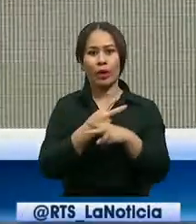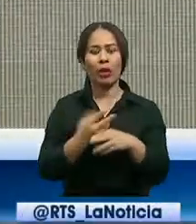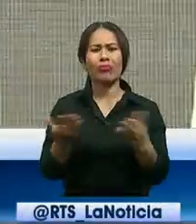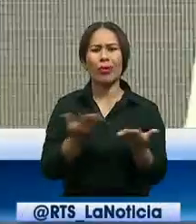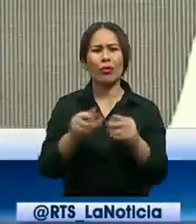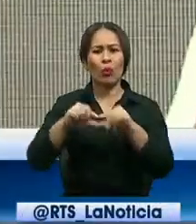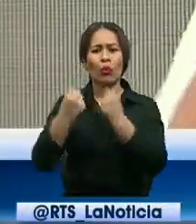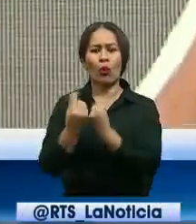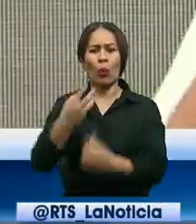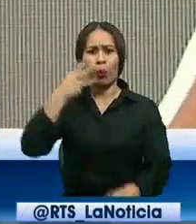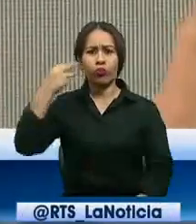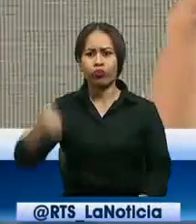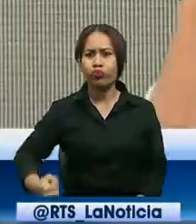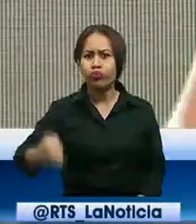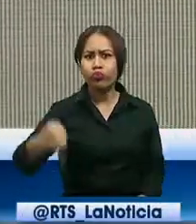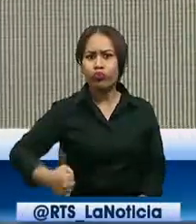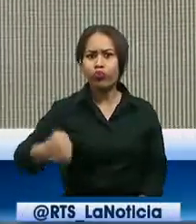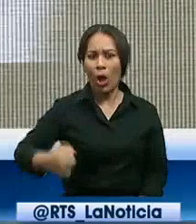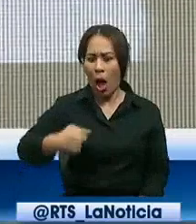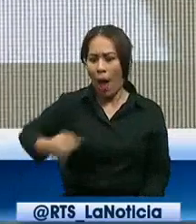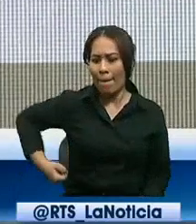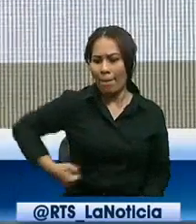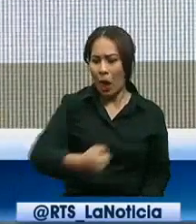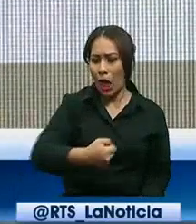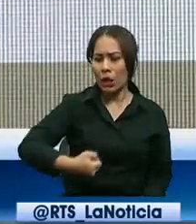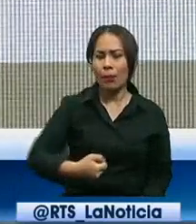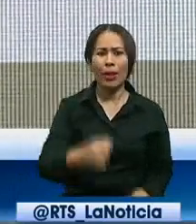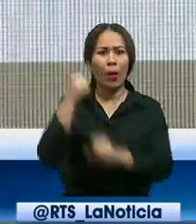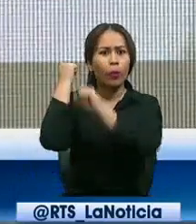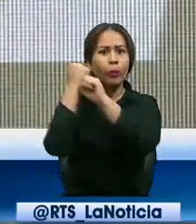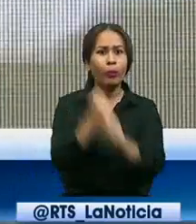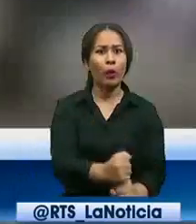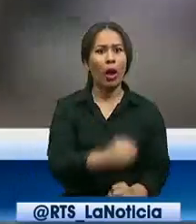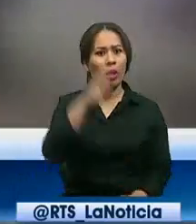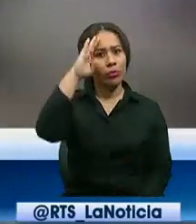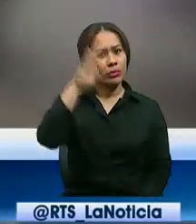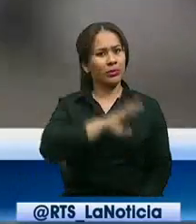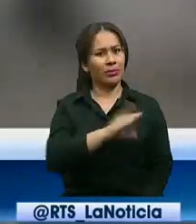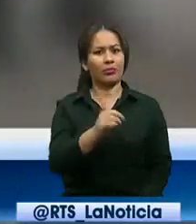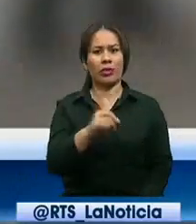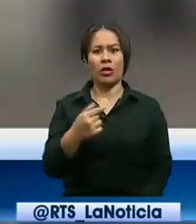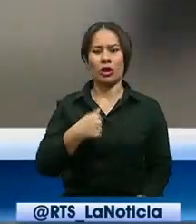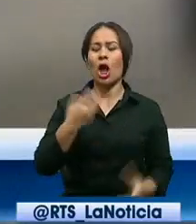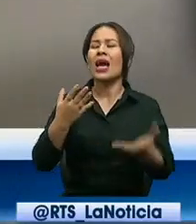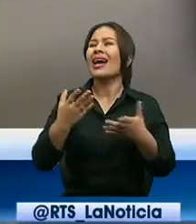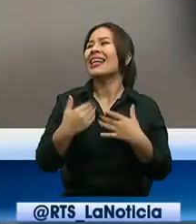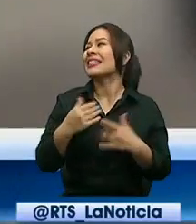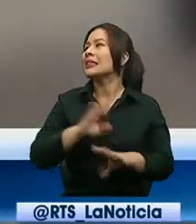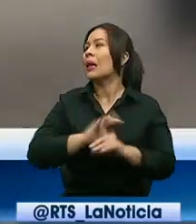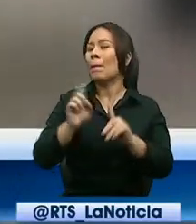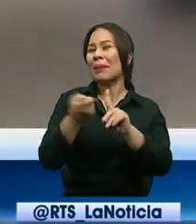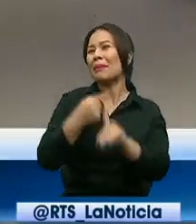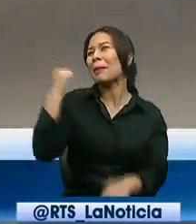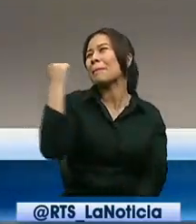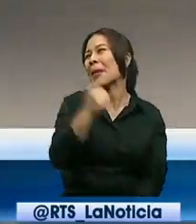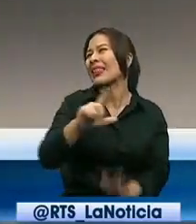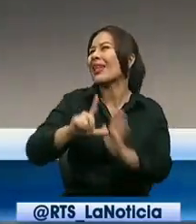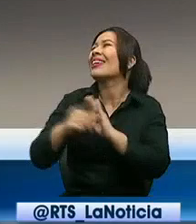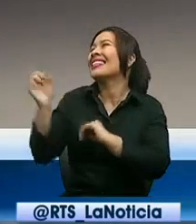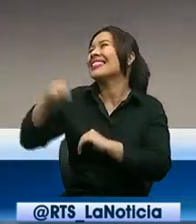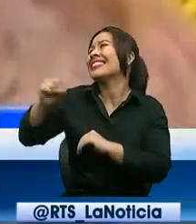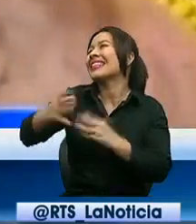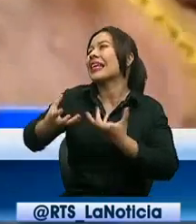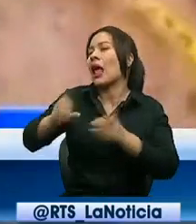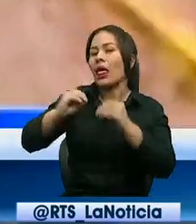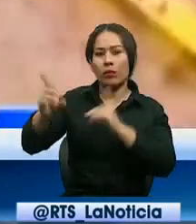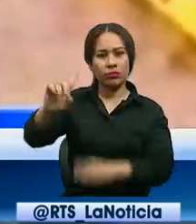grupos disfrazados ancestrales creen que pueden matar a nuestros policías y después de eso dicen que quieren dialogar. O sea, primero matan y después llaman al diálogo. Con